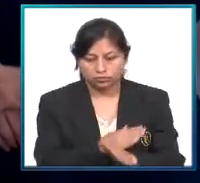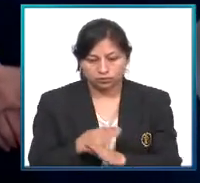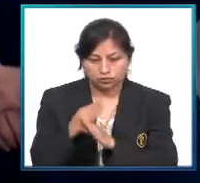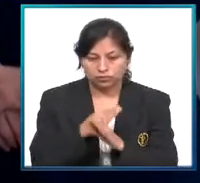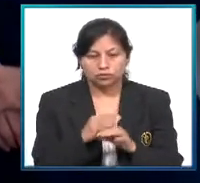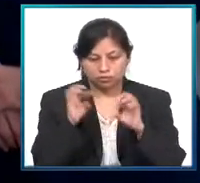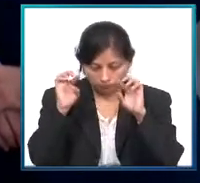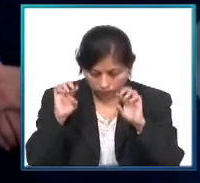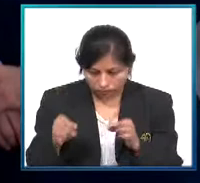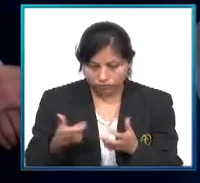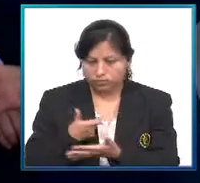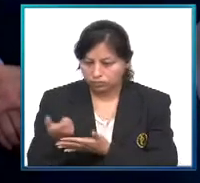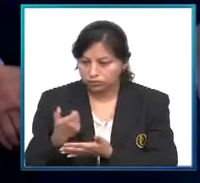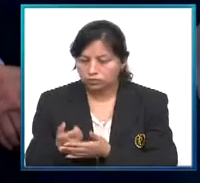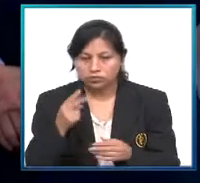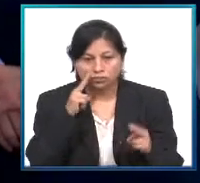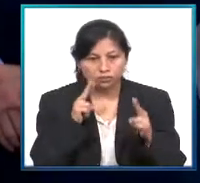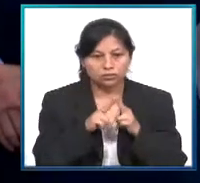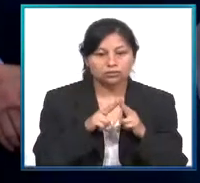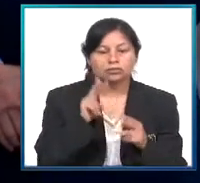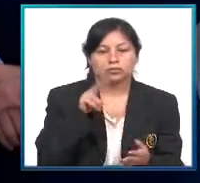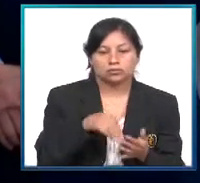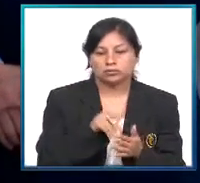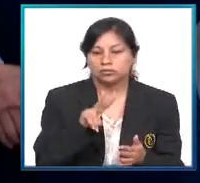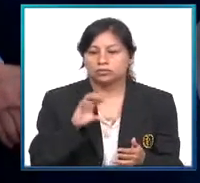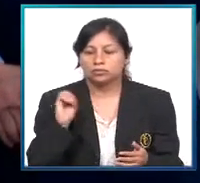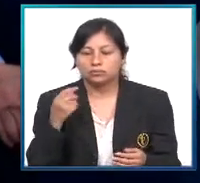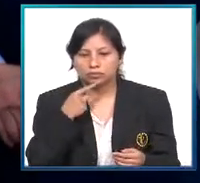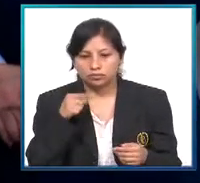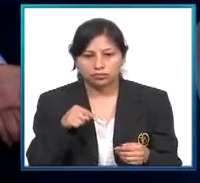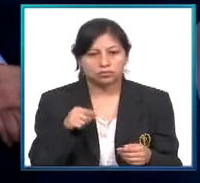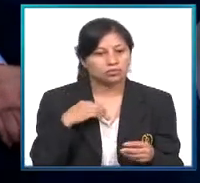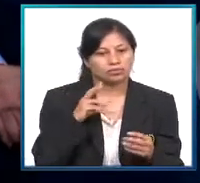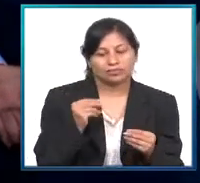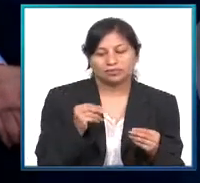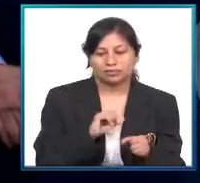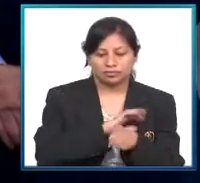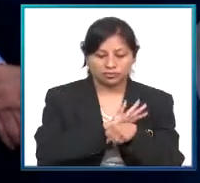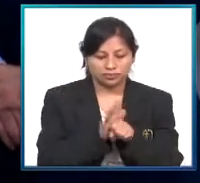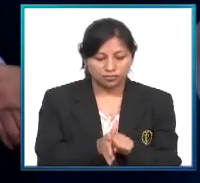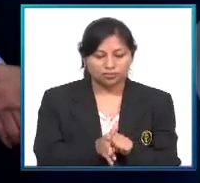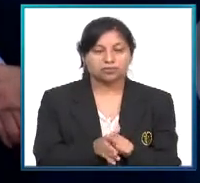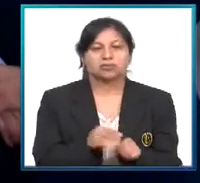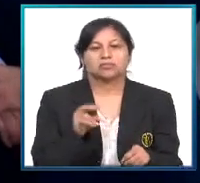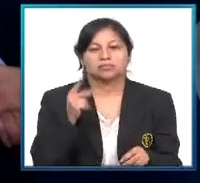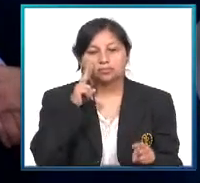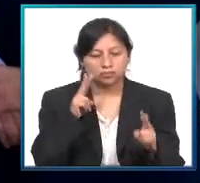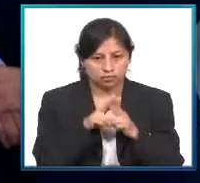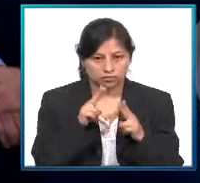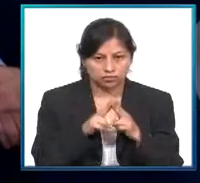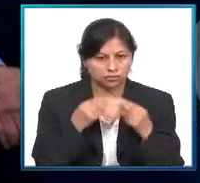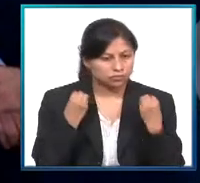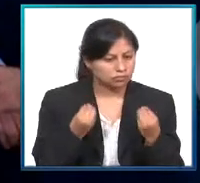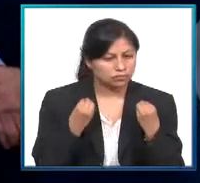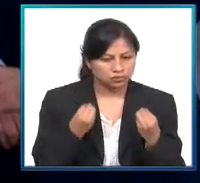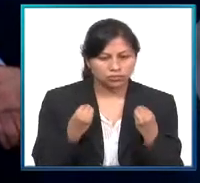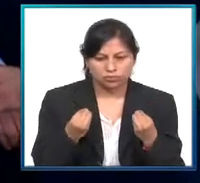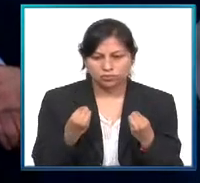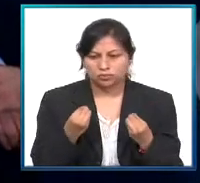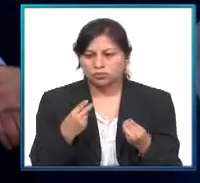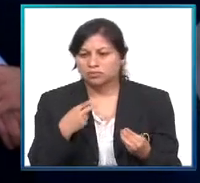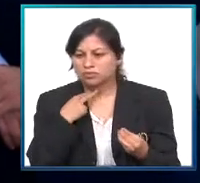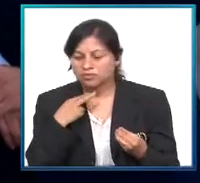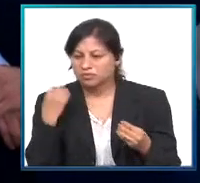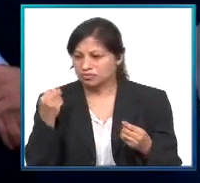consumidor, particularmente en este año 2020, que ha sido atípico por el tema de la pandemia y que vemos pues muchos abusos en